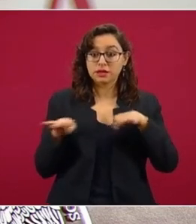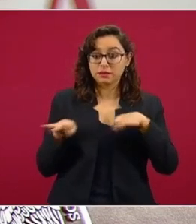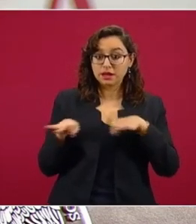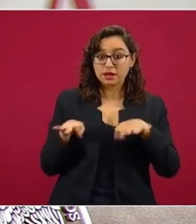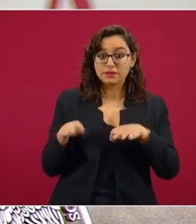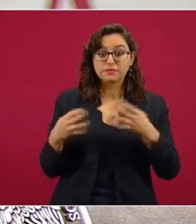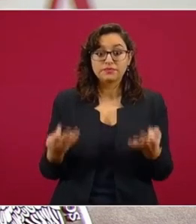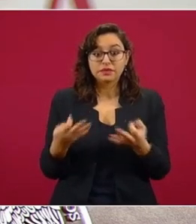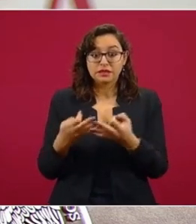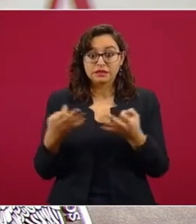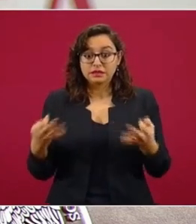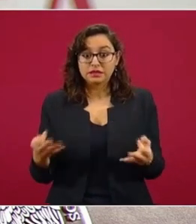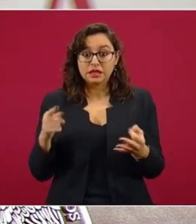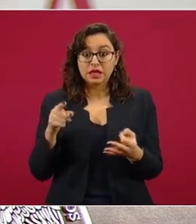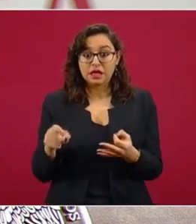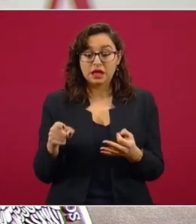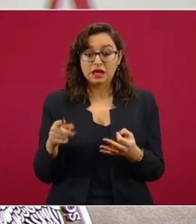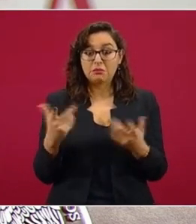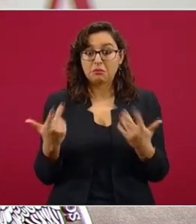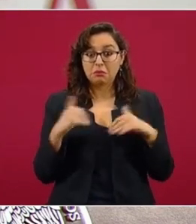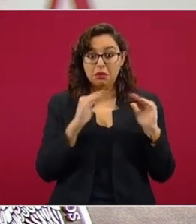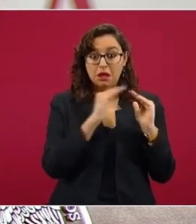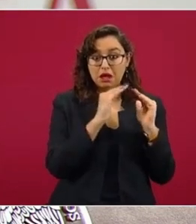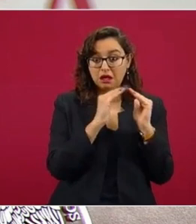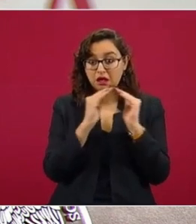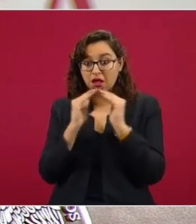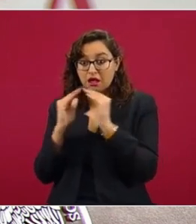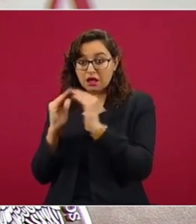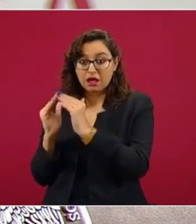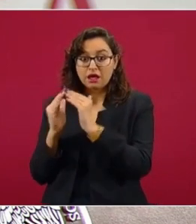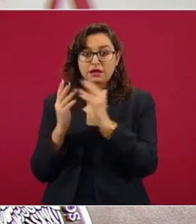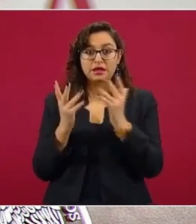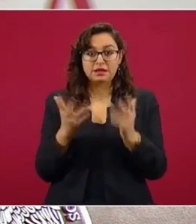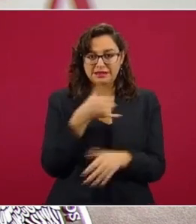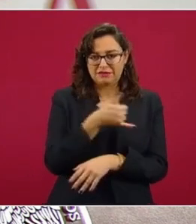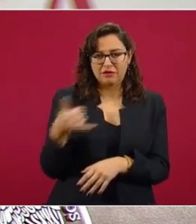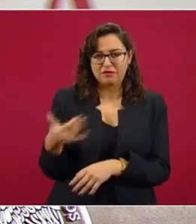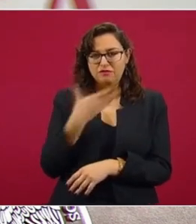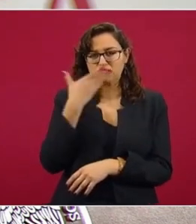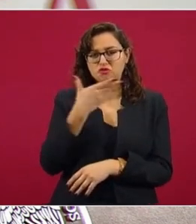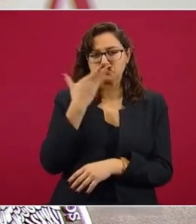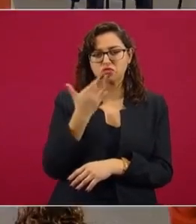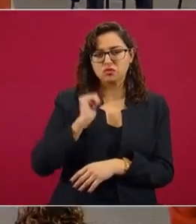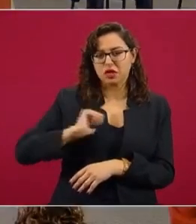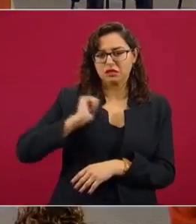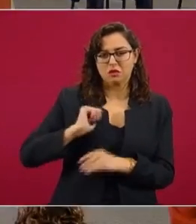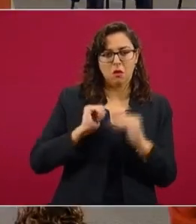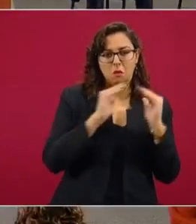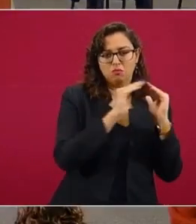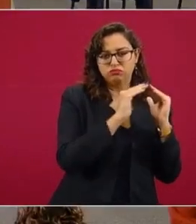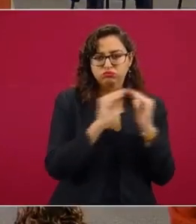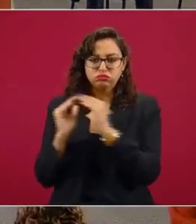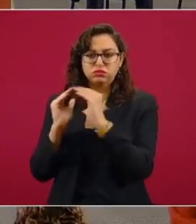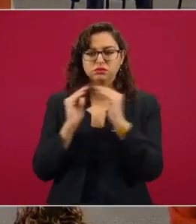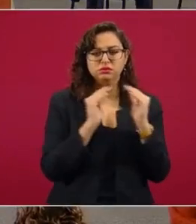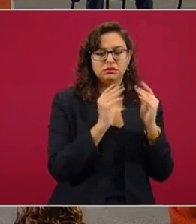extensiones de terreno donde se puedan desarrollar estas viviendas en serie, ¿no?, como se hacía en el modelo anterior de vivienda.